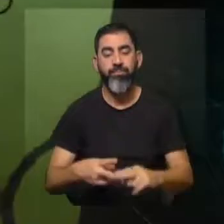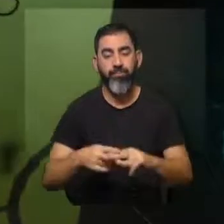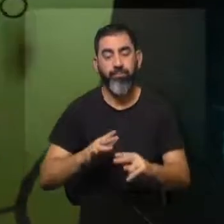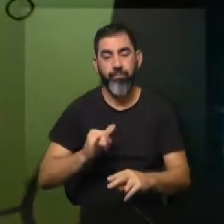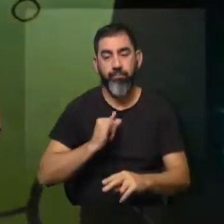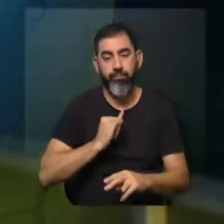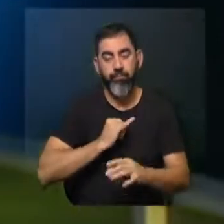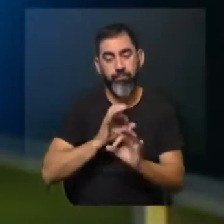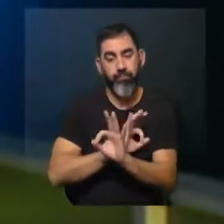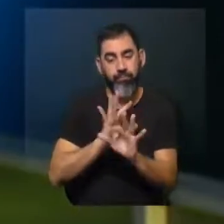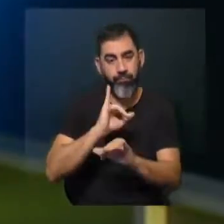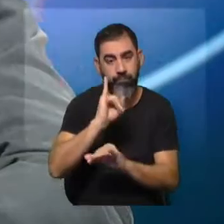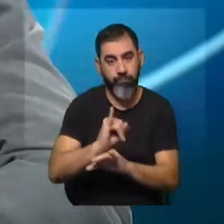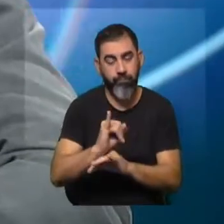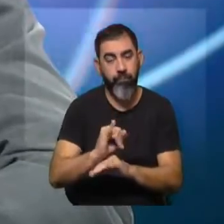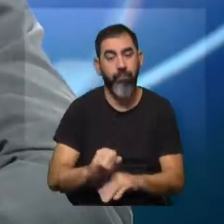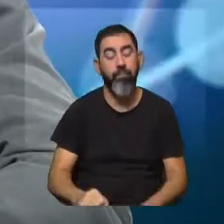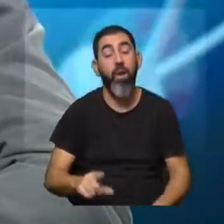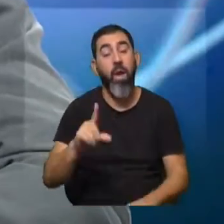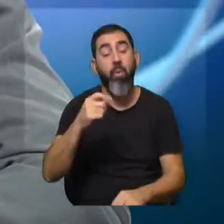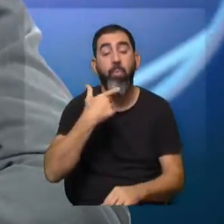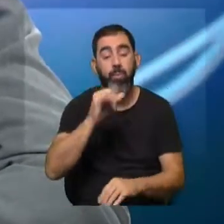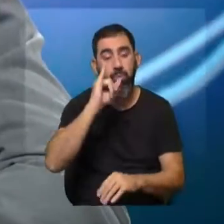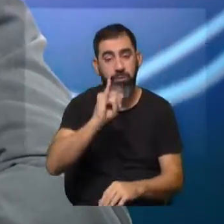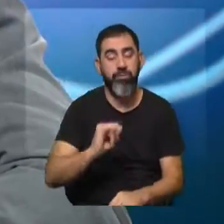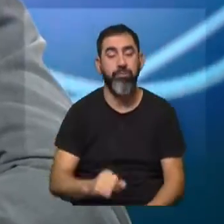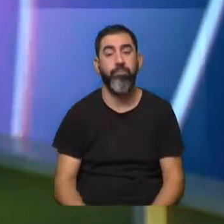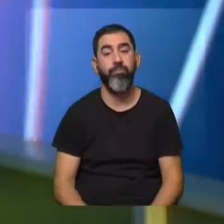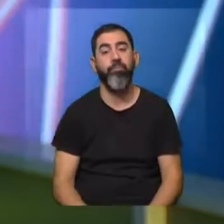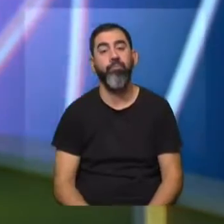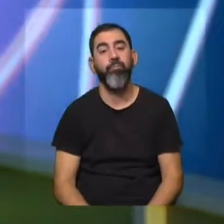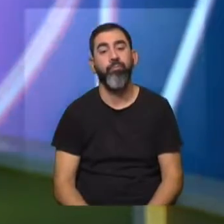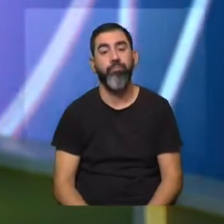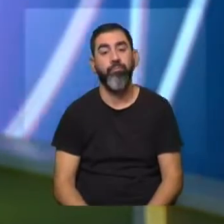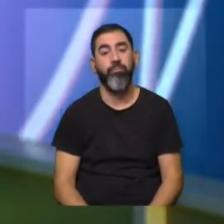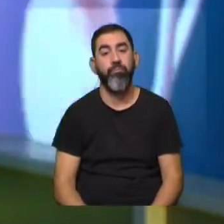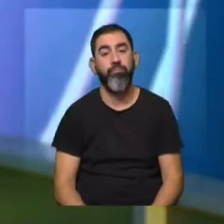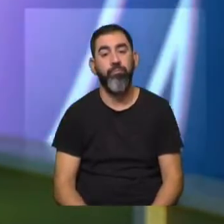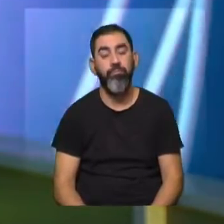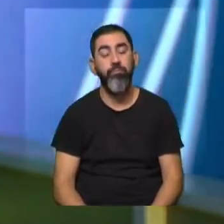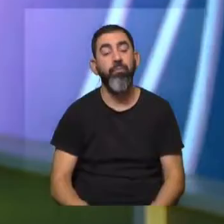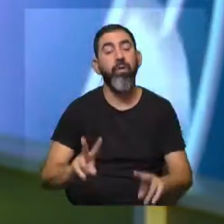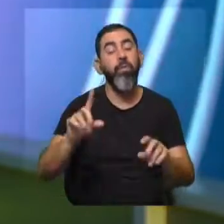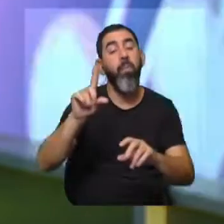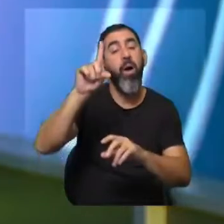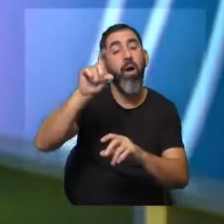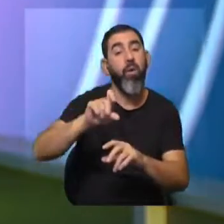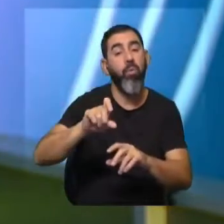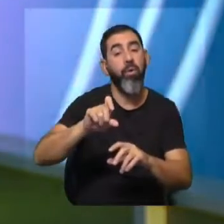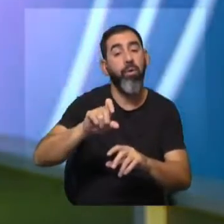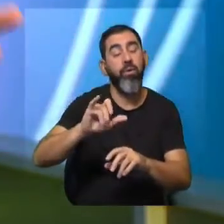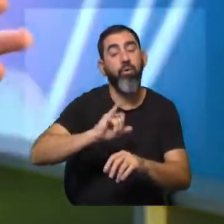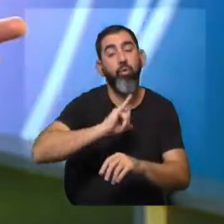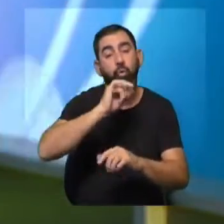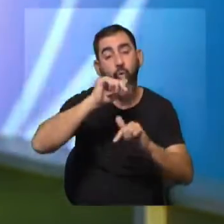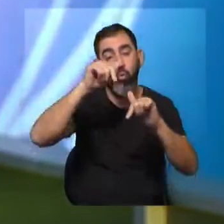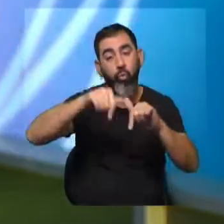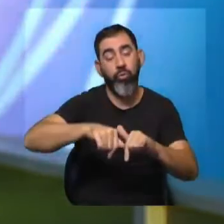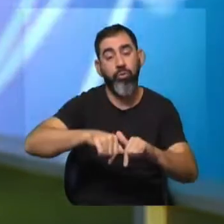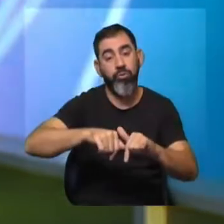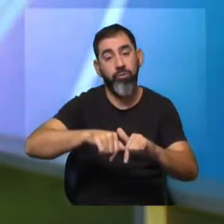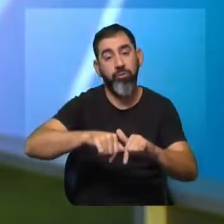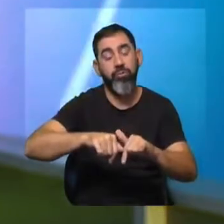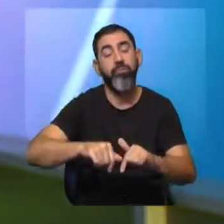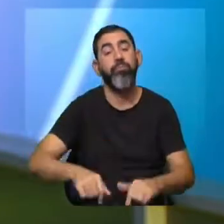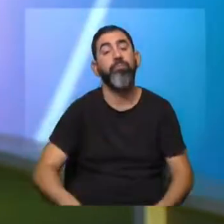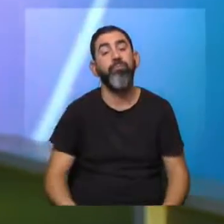muy precisa, sí. Sí, en el agua, por ejemplo, eso ocurre. Está bien. Y ya que hablamos de agua, te traigo a las noticias de hoy prácticamente, o de estos